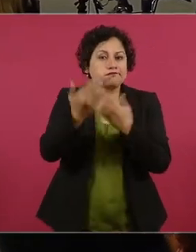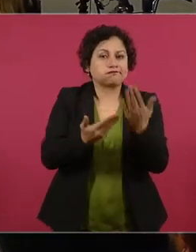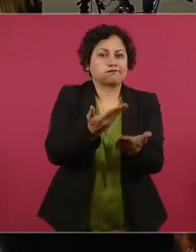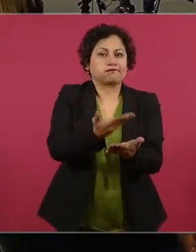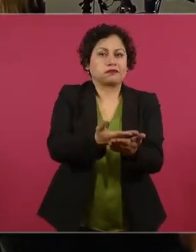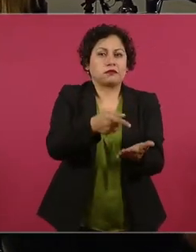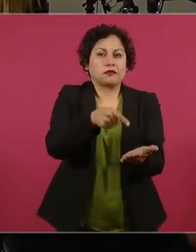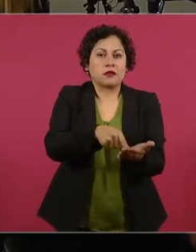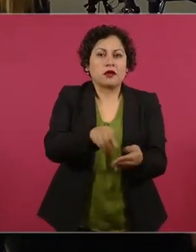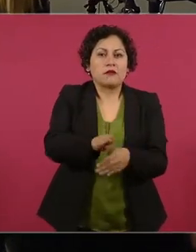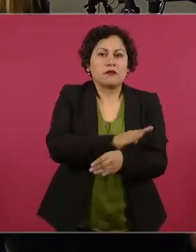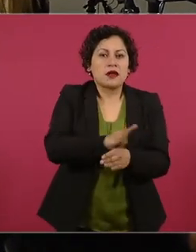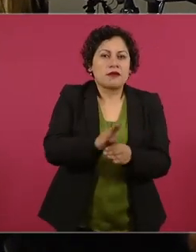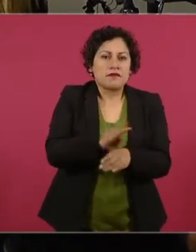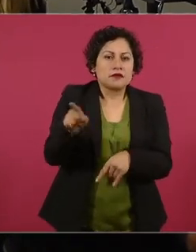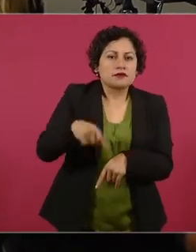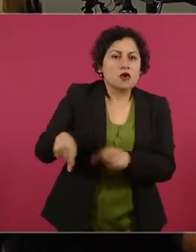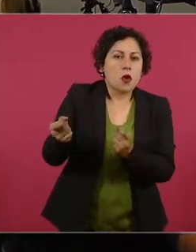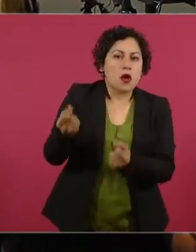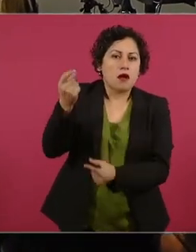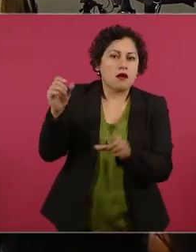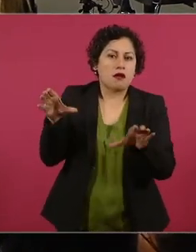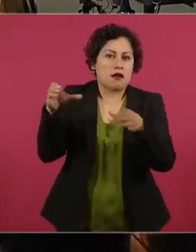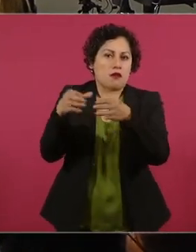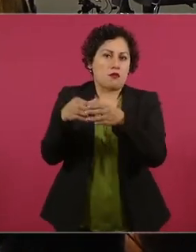Aquí está mi.